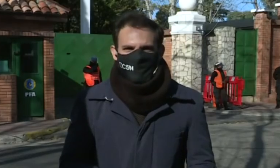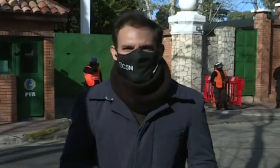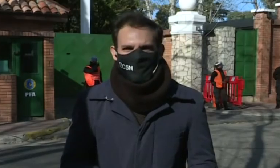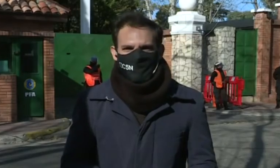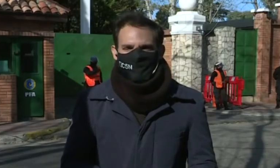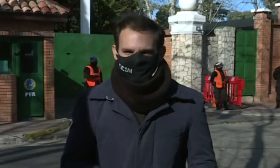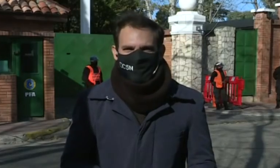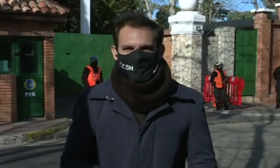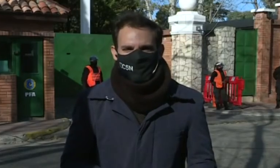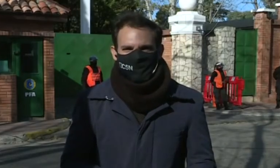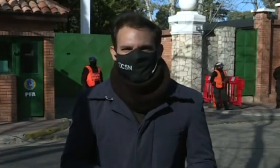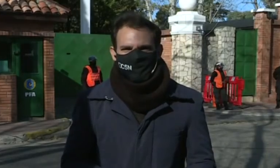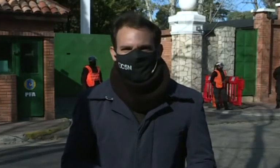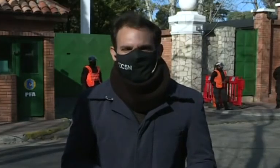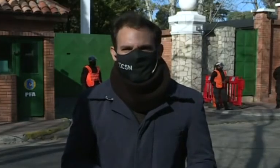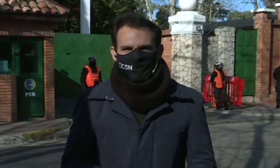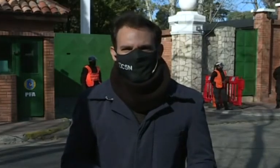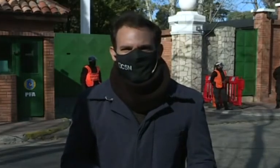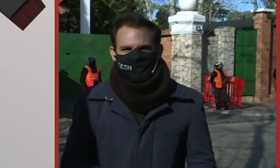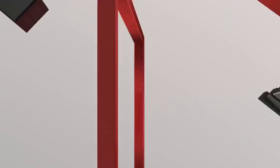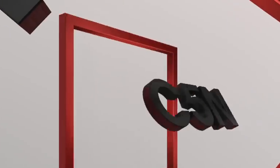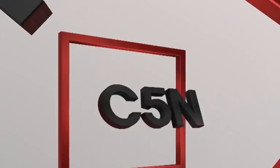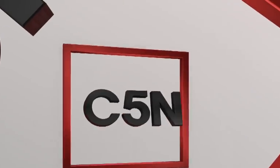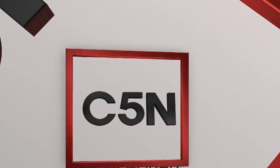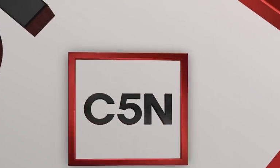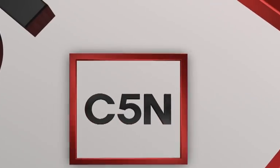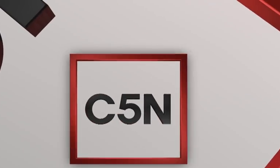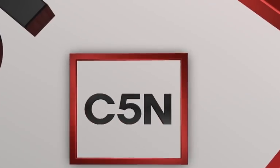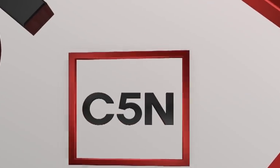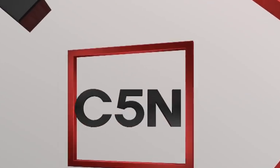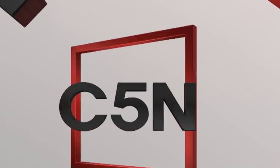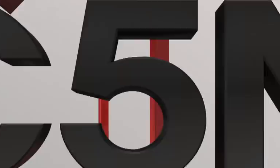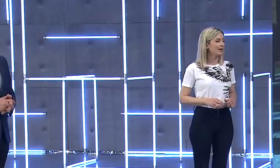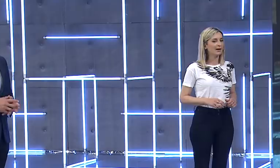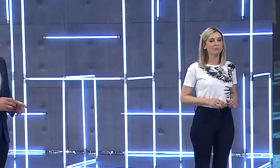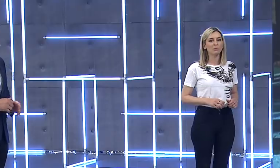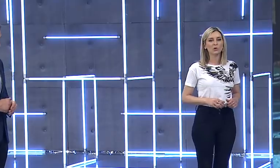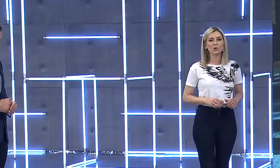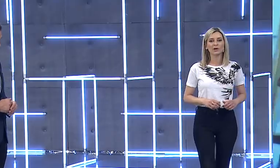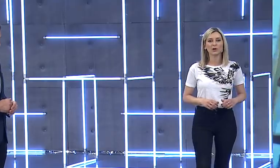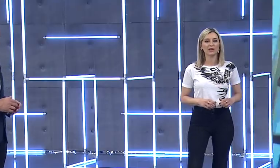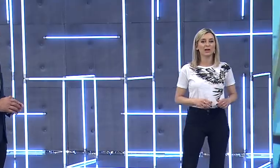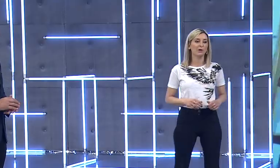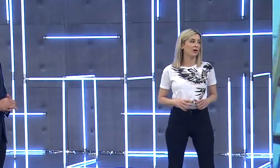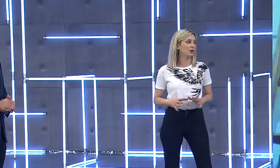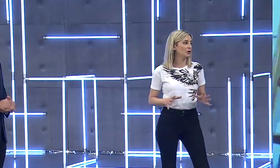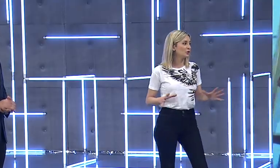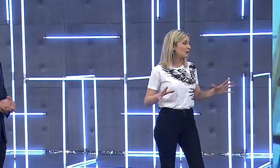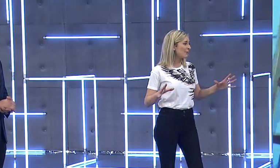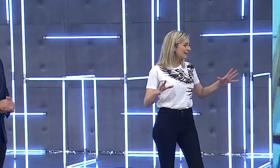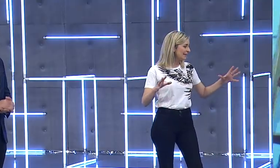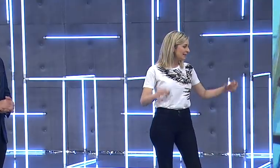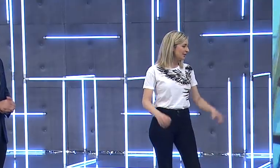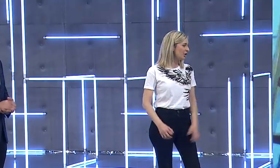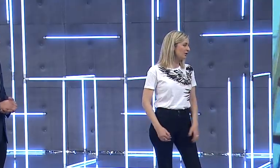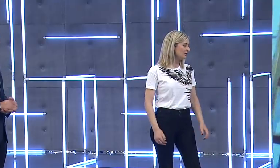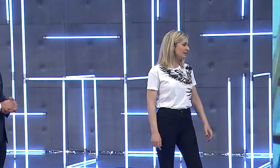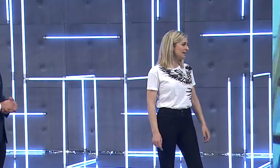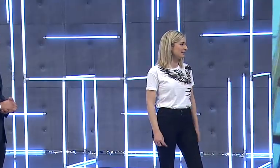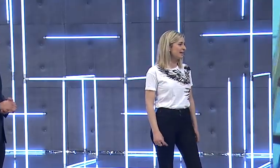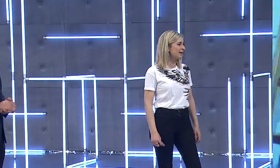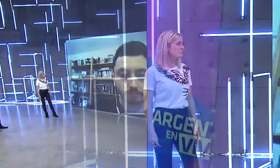Porque ahora nos llama Iván Jabrowski desde su casa. Hola, Iván, muy buenos días. Bueno, todos expectantes,